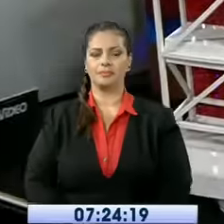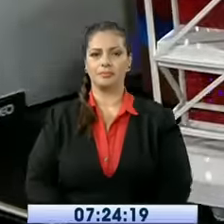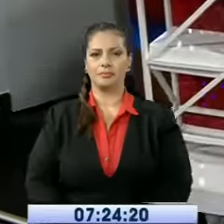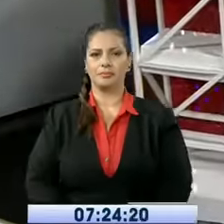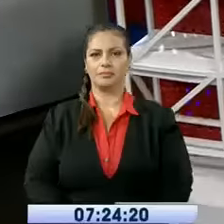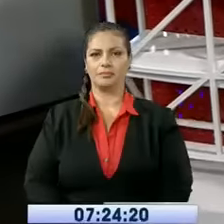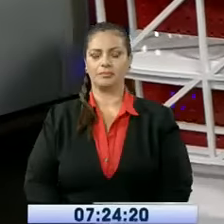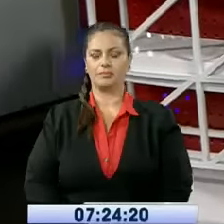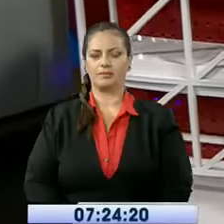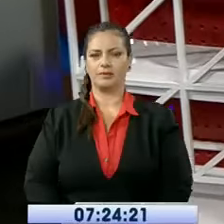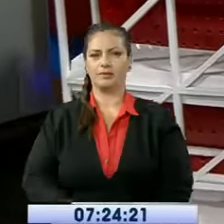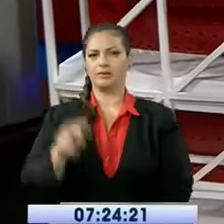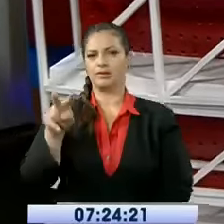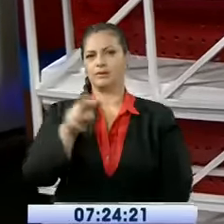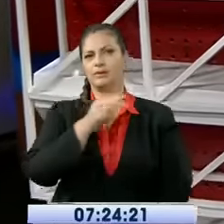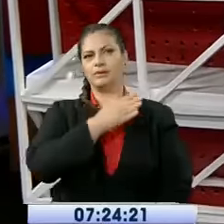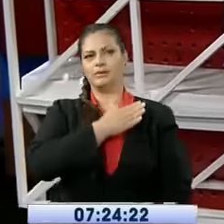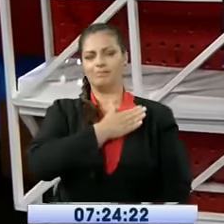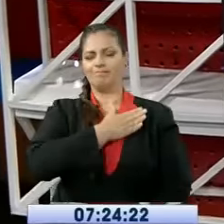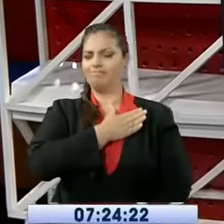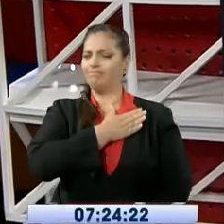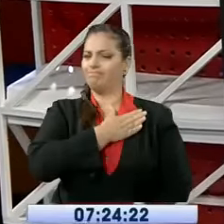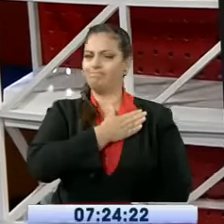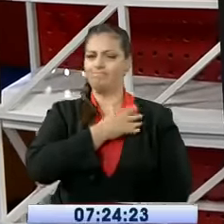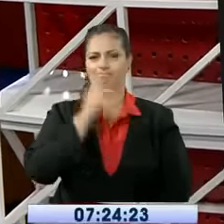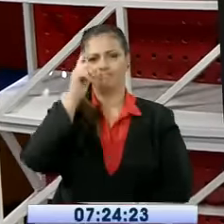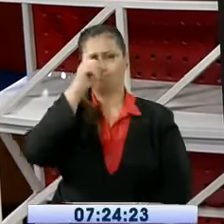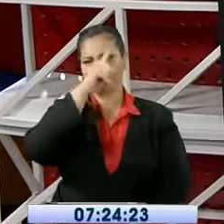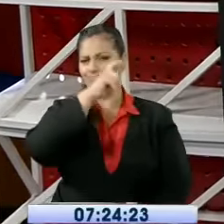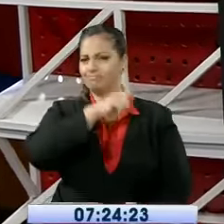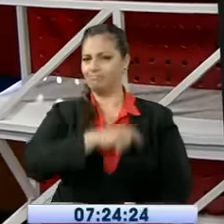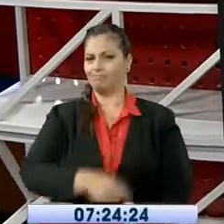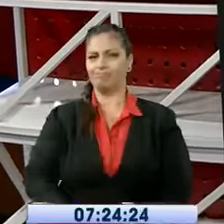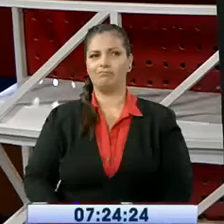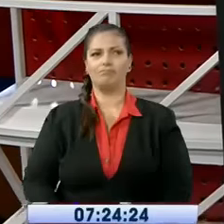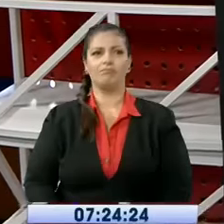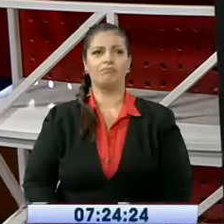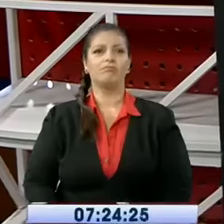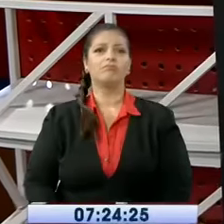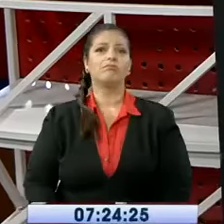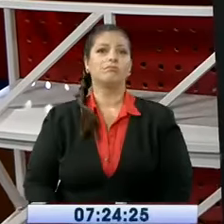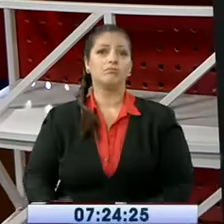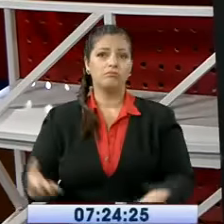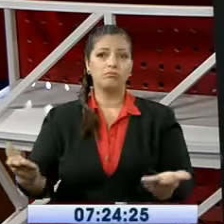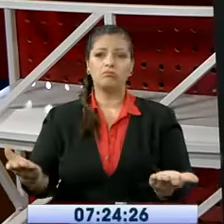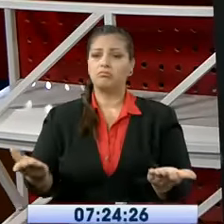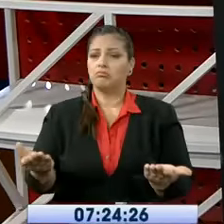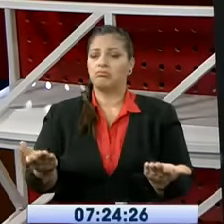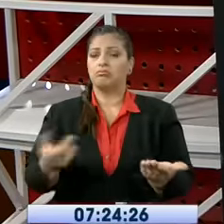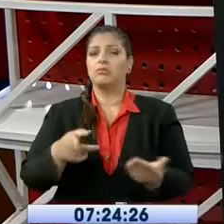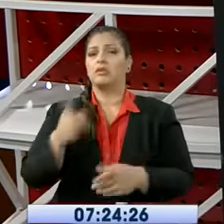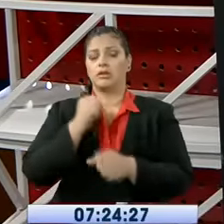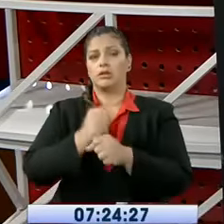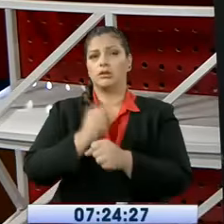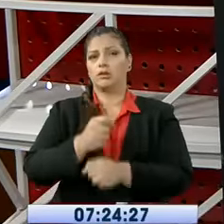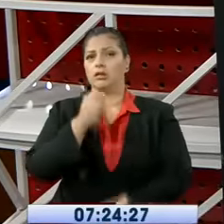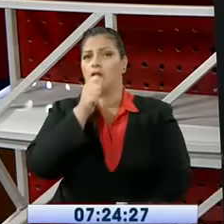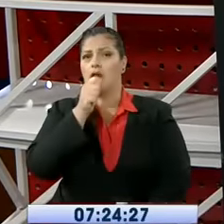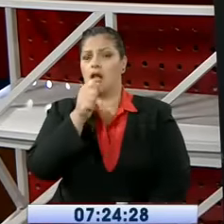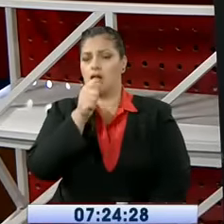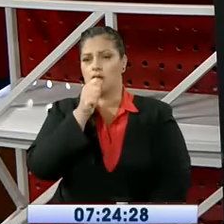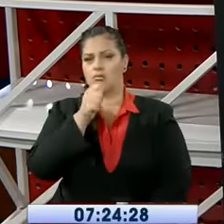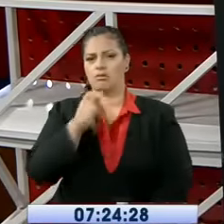Qué terrible la situación esa. No, porque es periodista. Es una vida tan valiosa como la de cualquier otro.